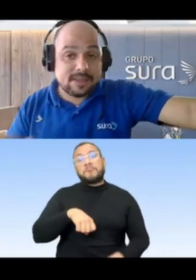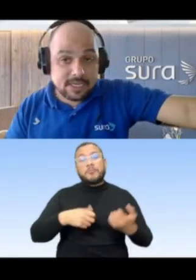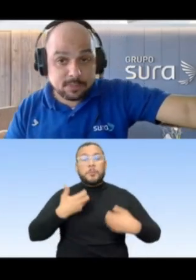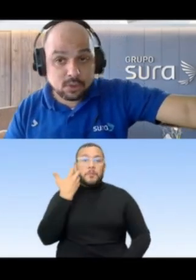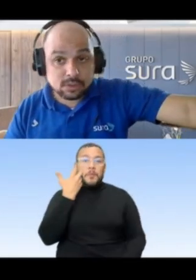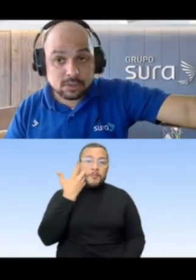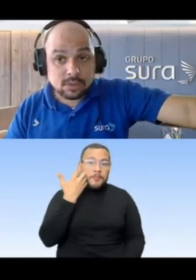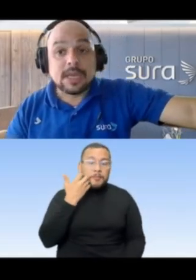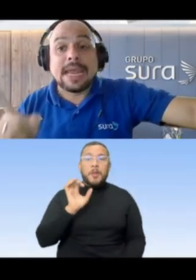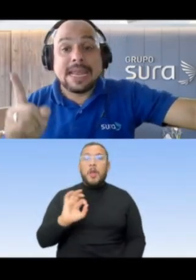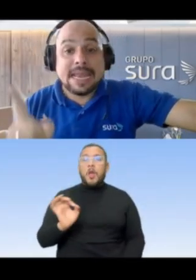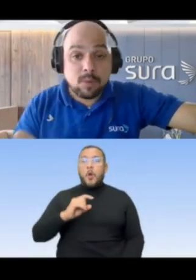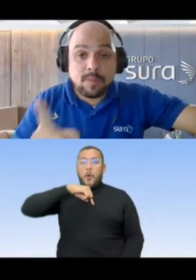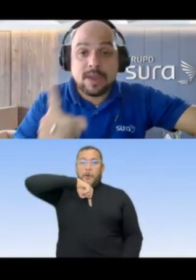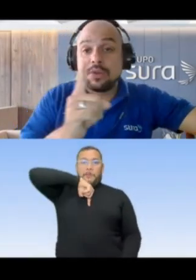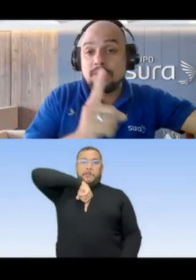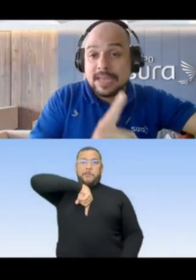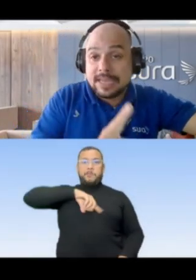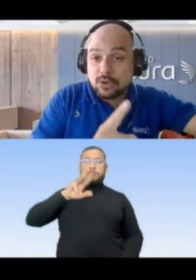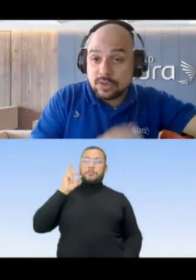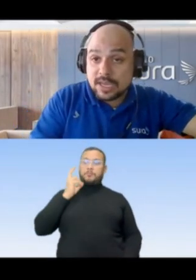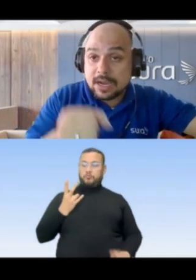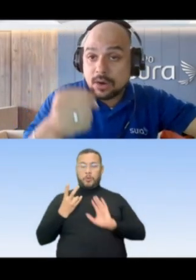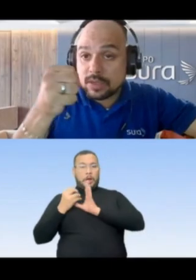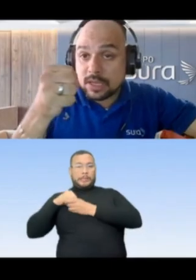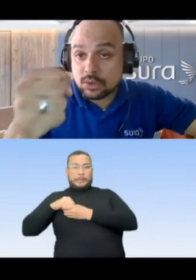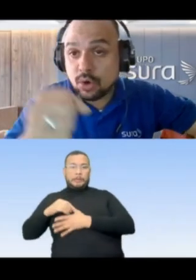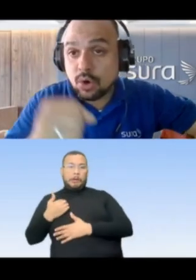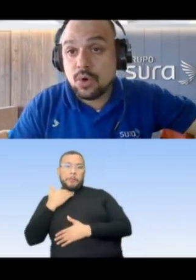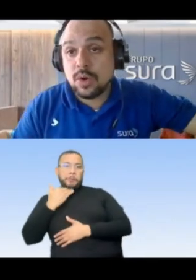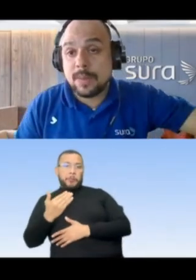o traumatismos en el momento de que